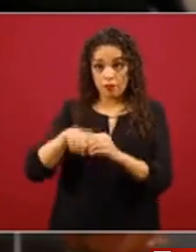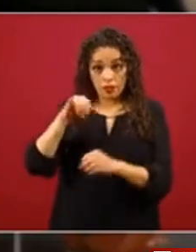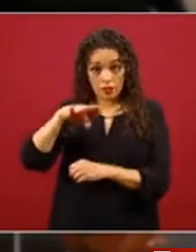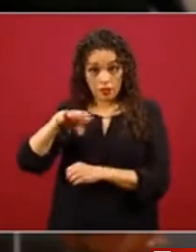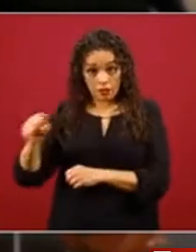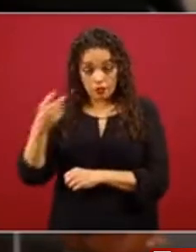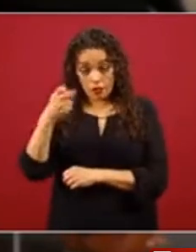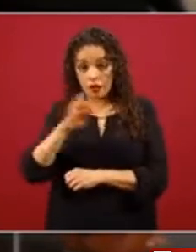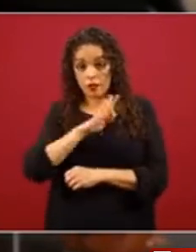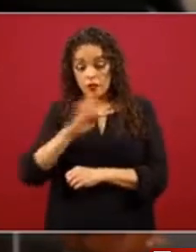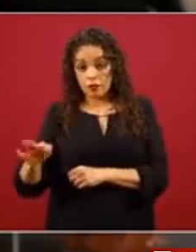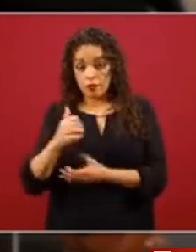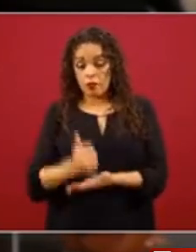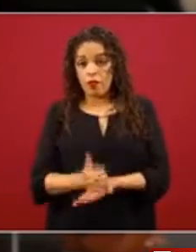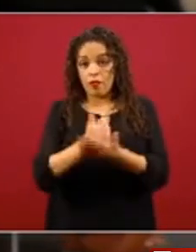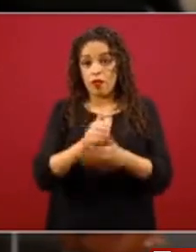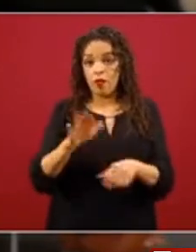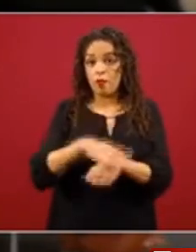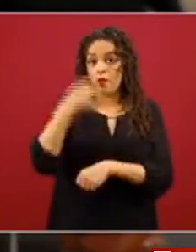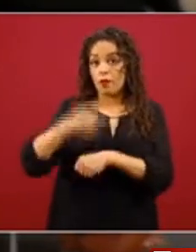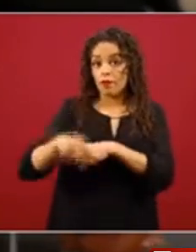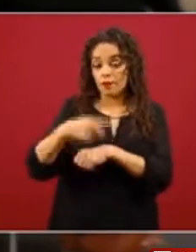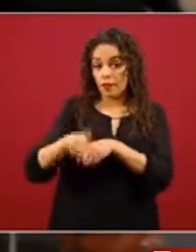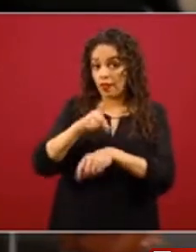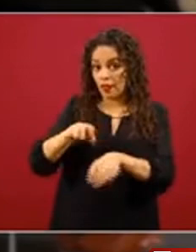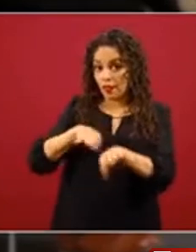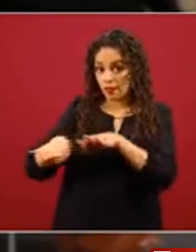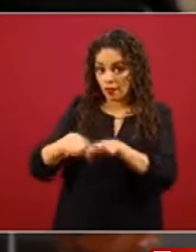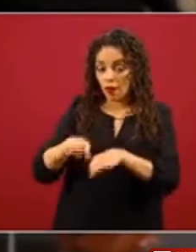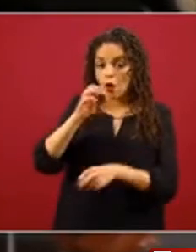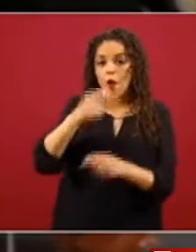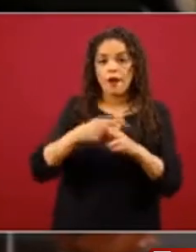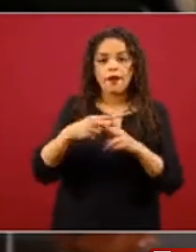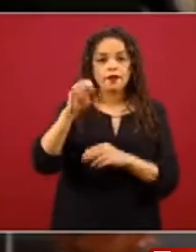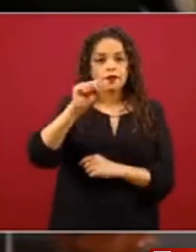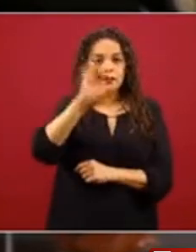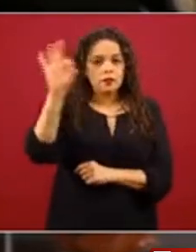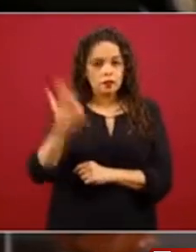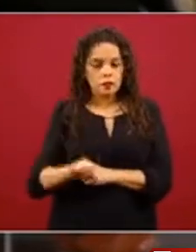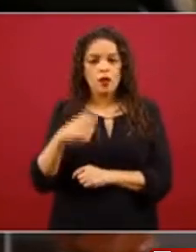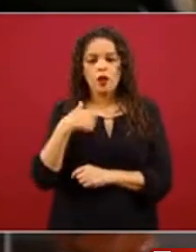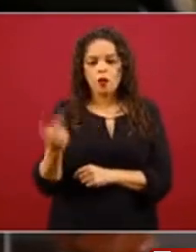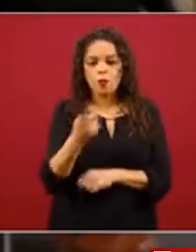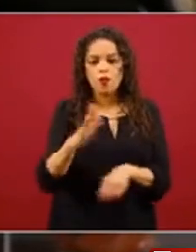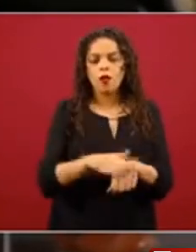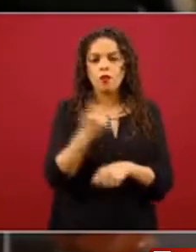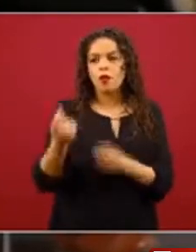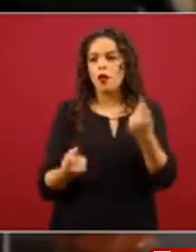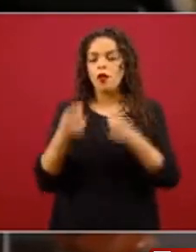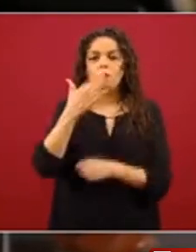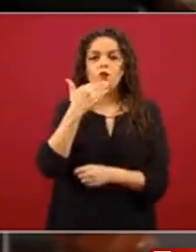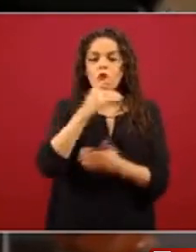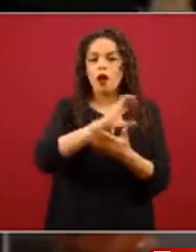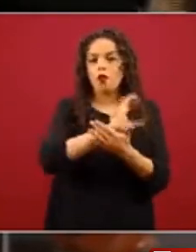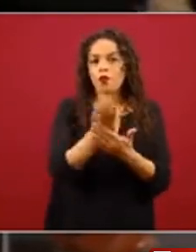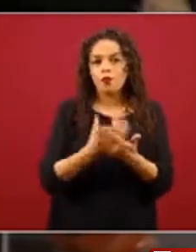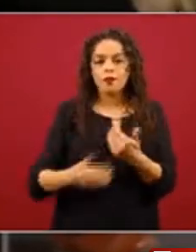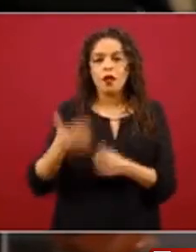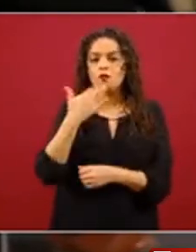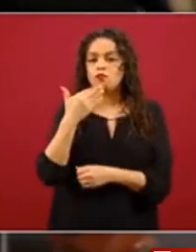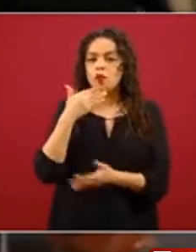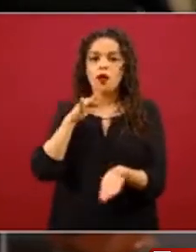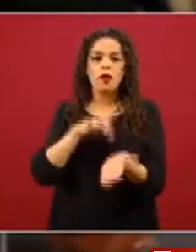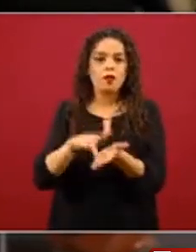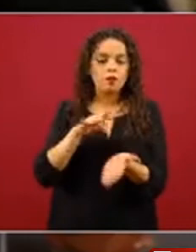riesgo de trabajo, pero solo pueden recibirlo hasta el 60%. Le pregunto por aquellos que no tienen contratos, no tienen prestaciones y